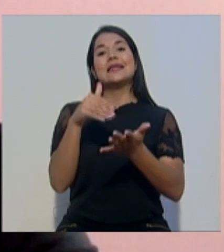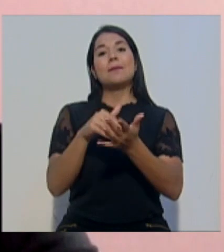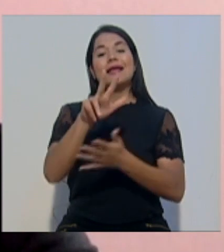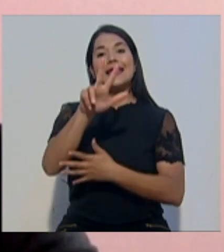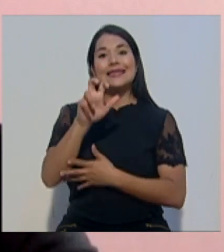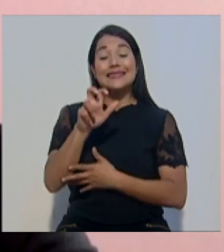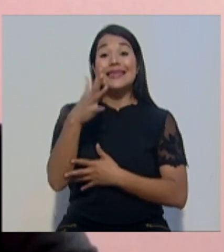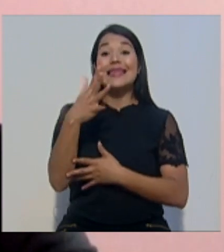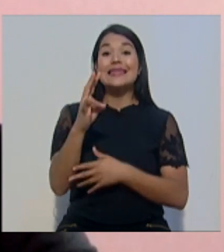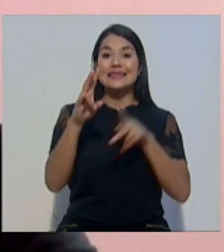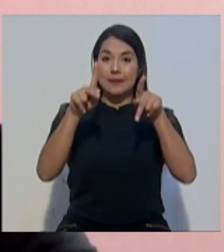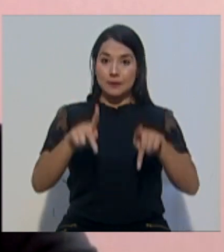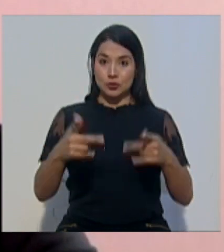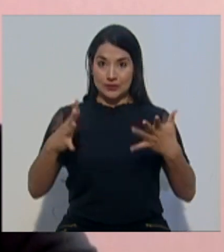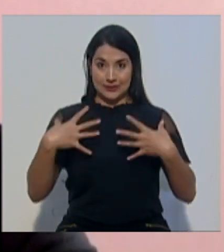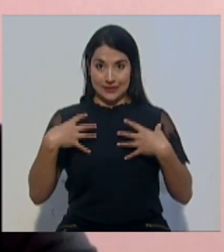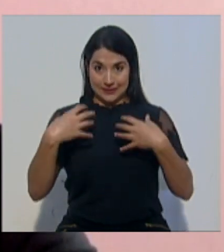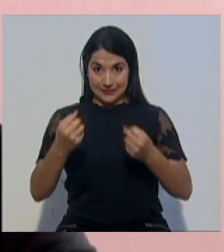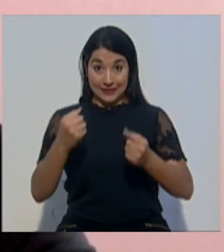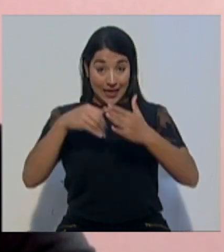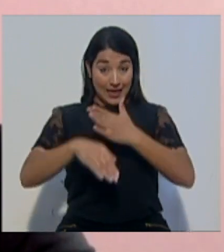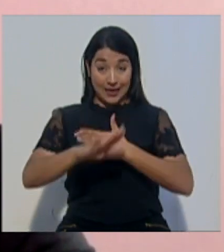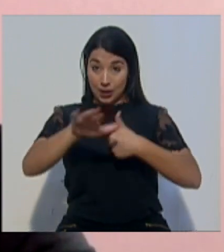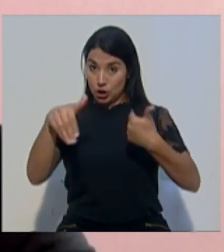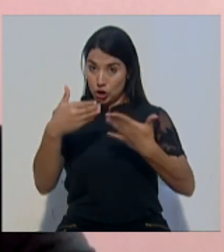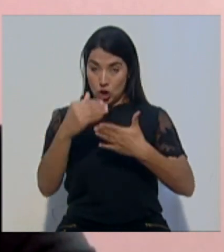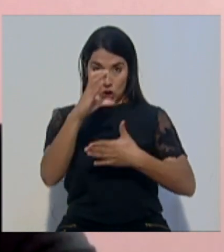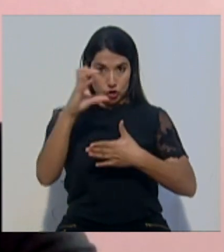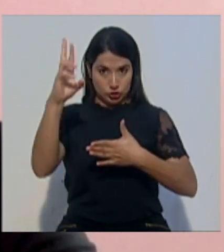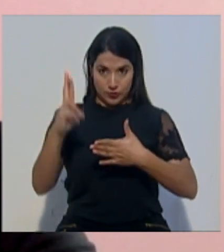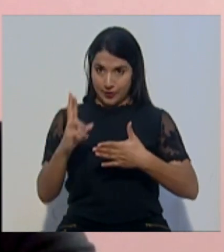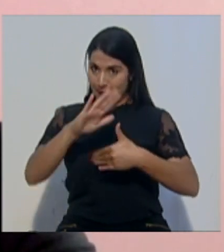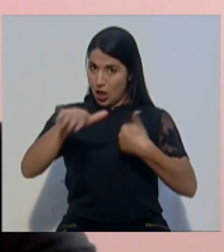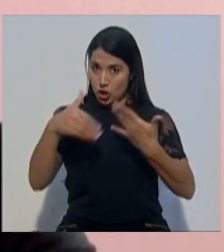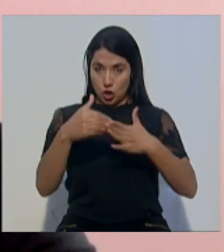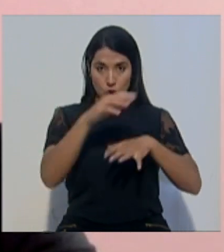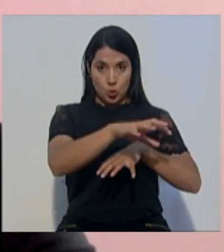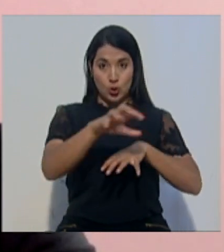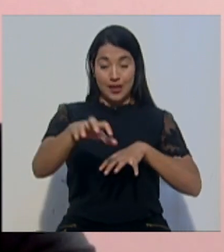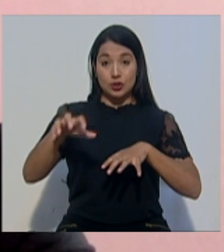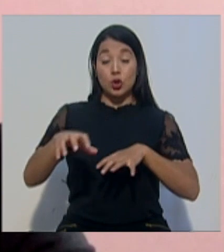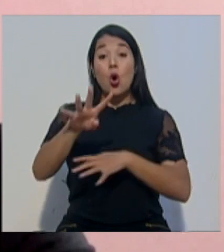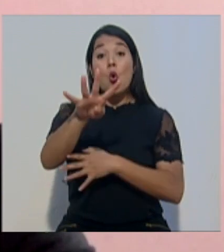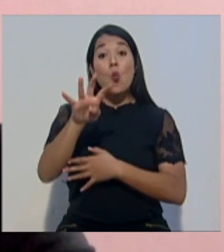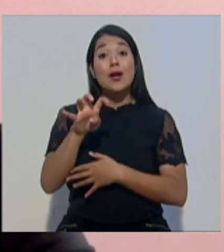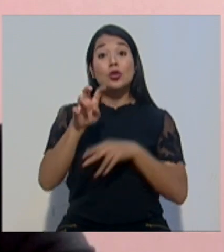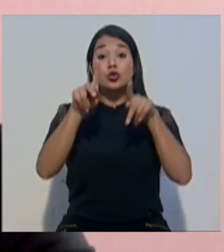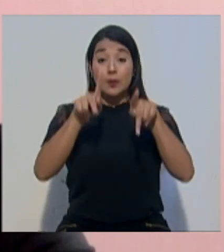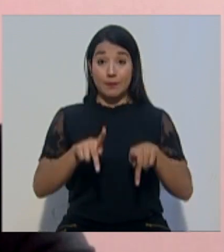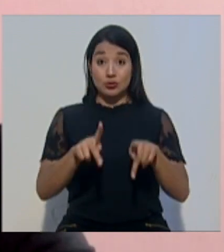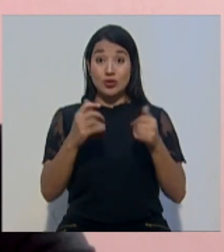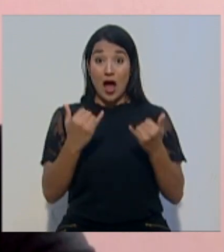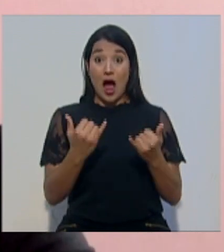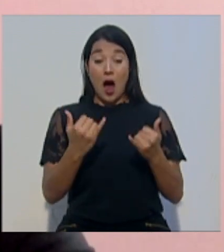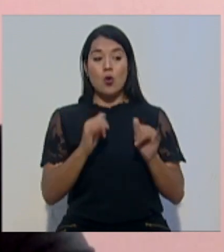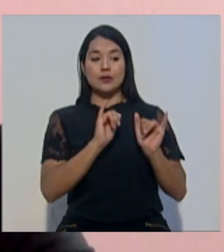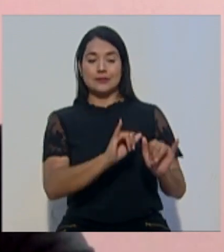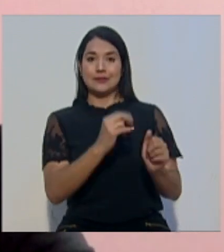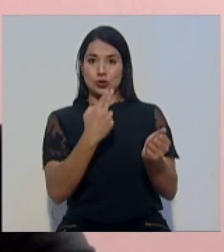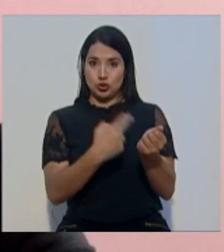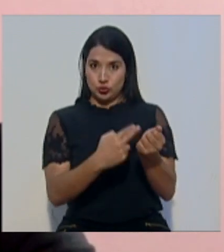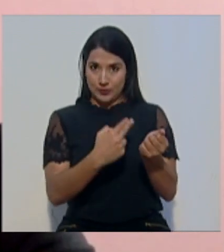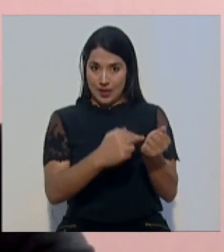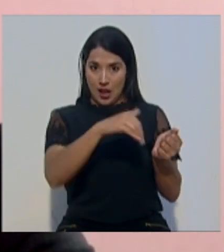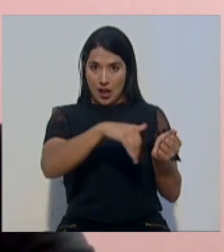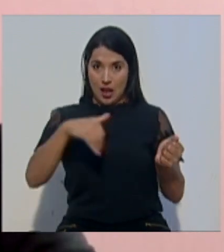13.317 personas recuperadas distribuidas en todo el país, en todos los cantones. 400 personas se encuentran al día de hoy en estado de